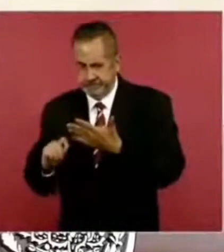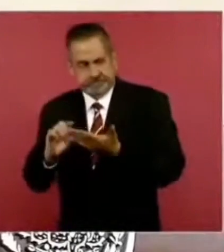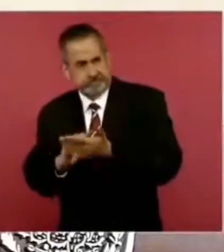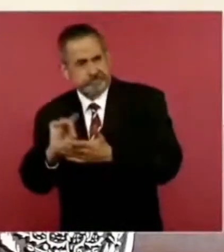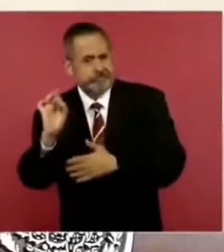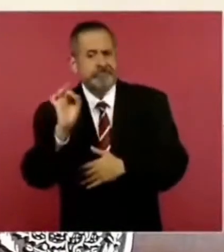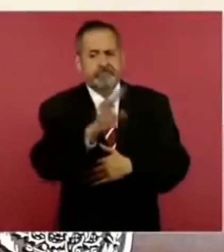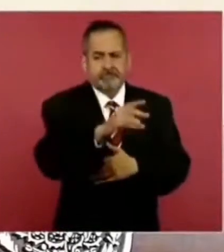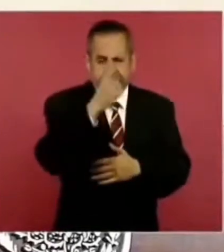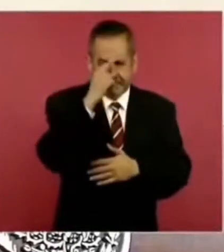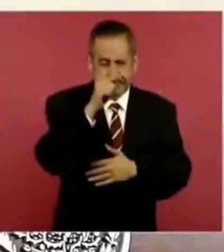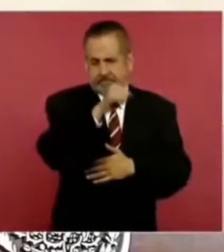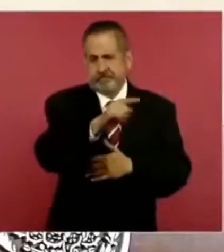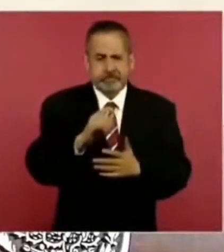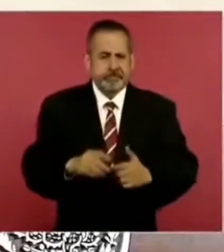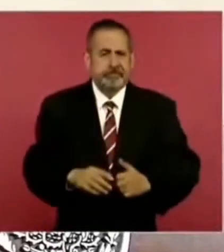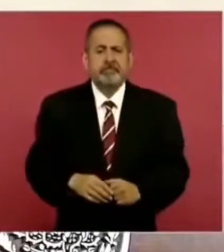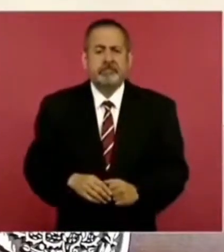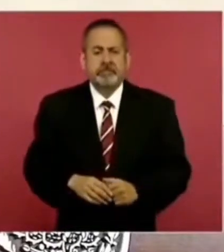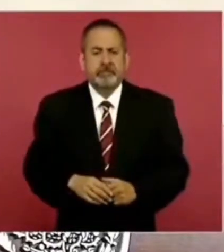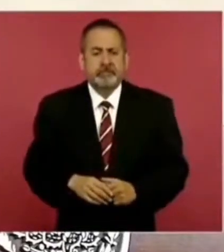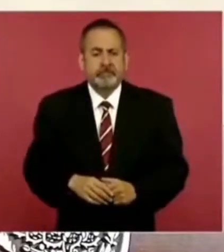con toda